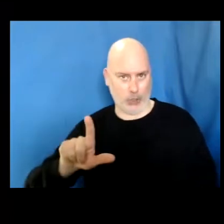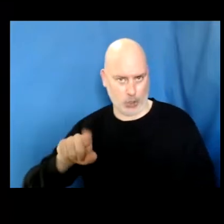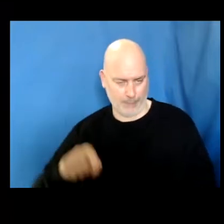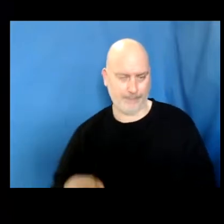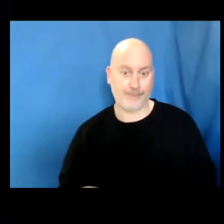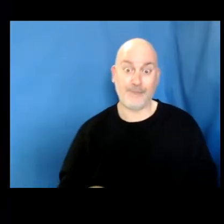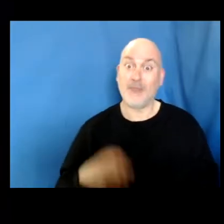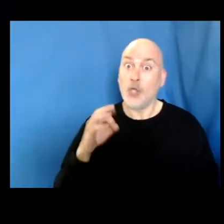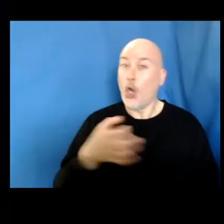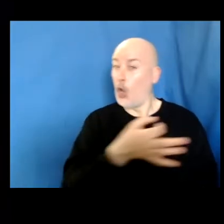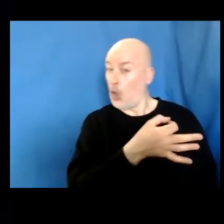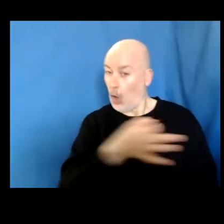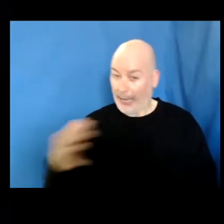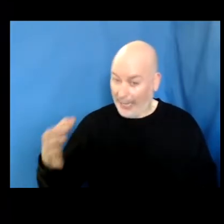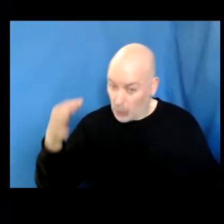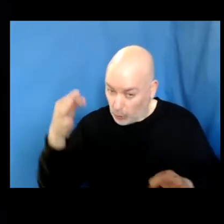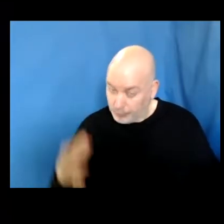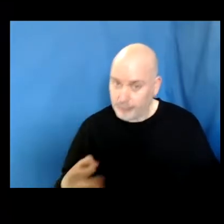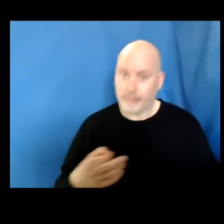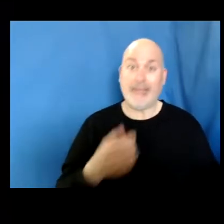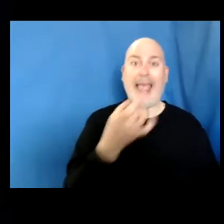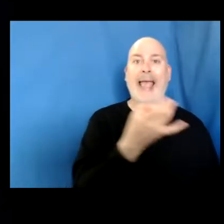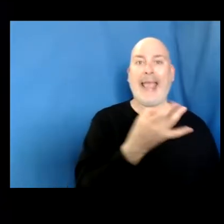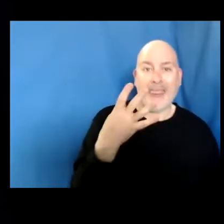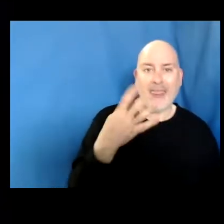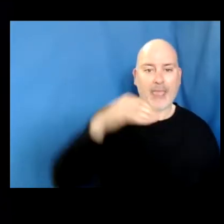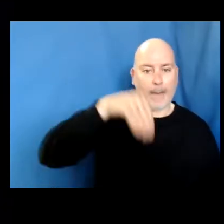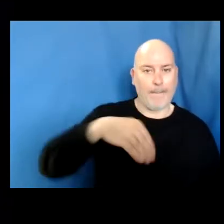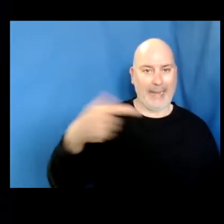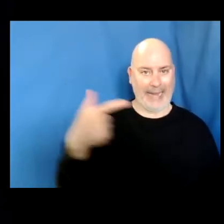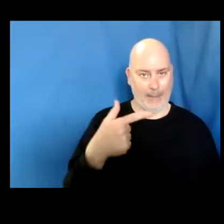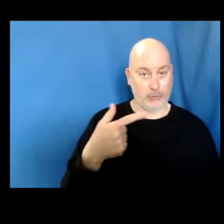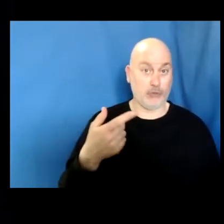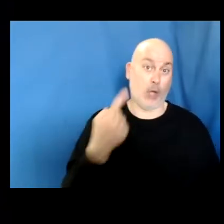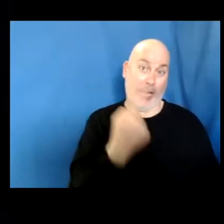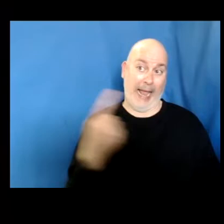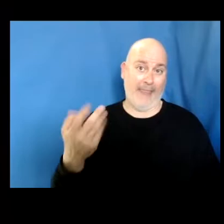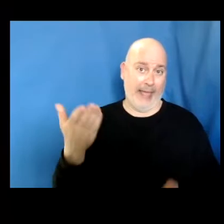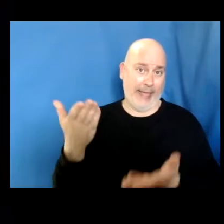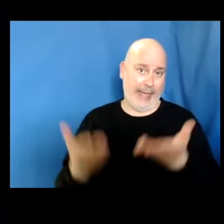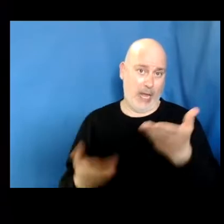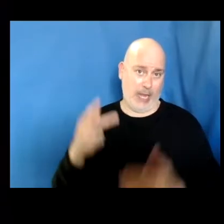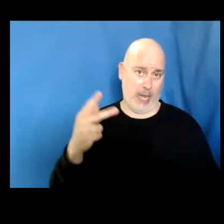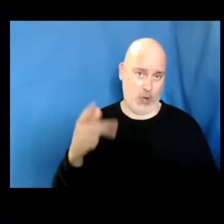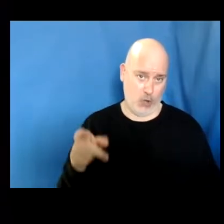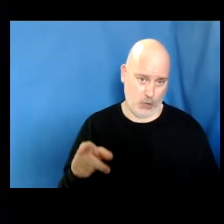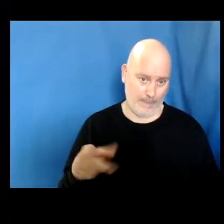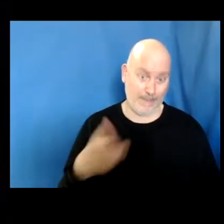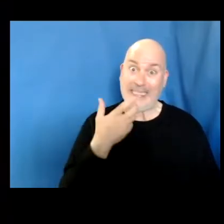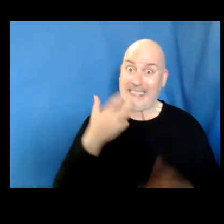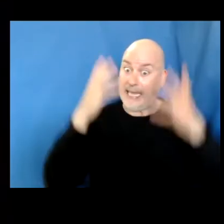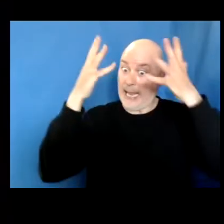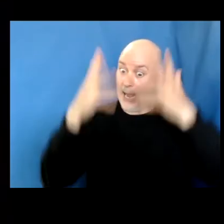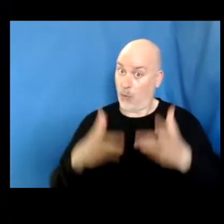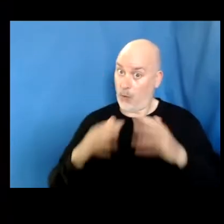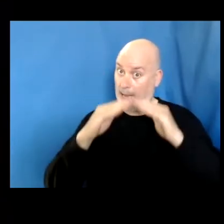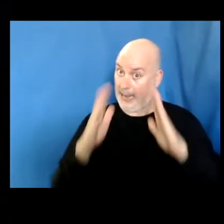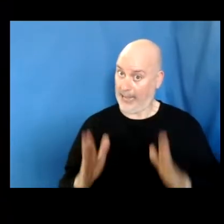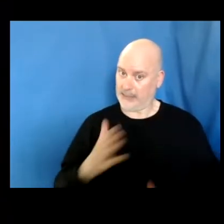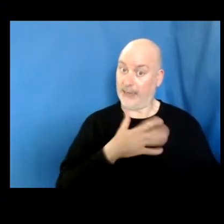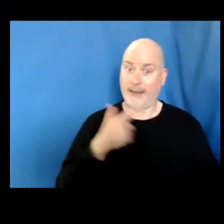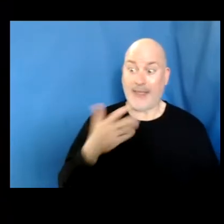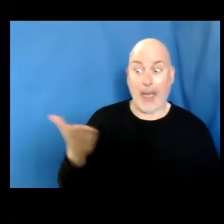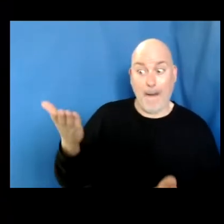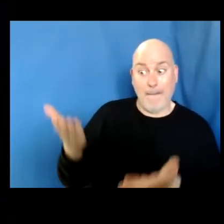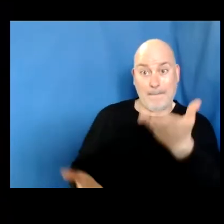correcta son 15 miligramos por kilo y si queremos hacer un cálculo en casa de la dosis, sería el peso en